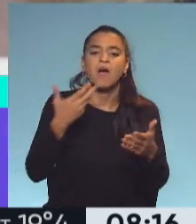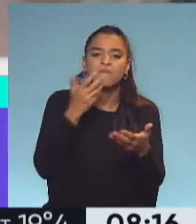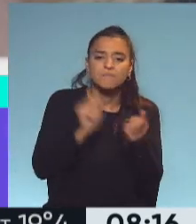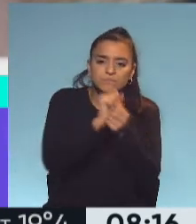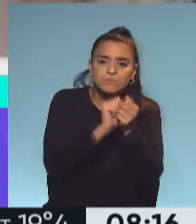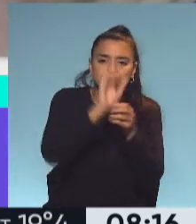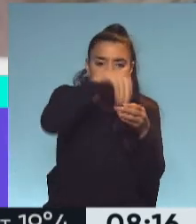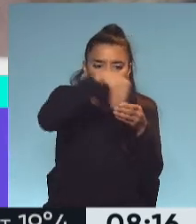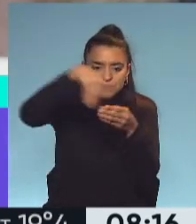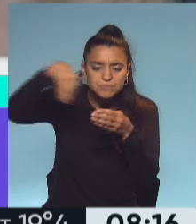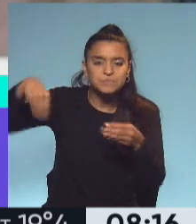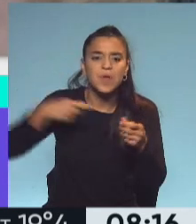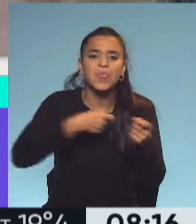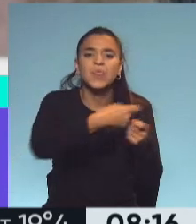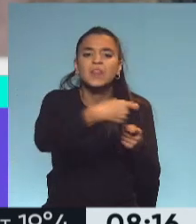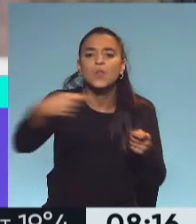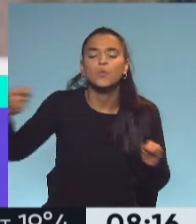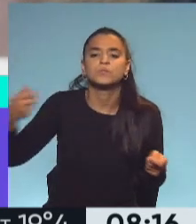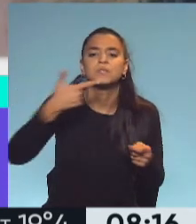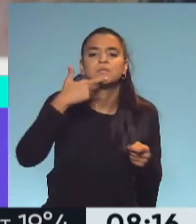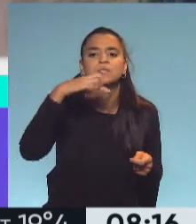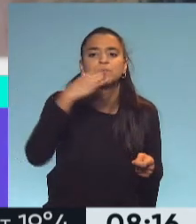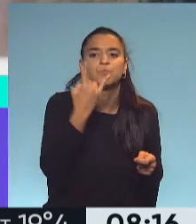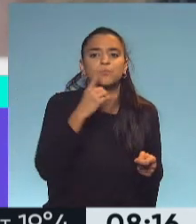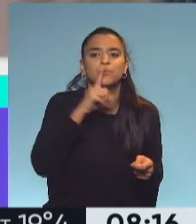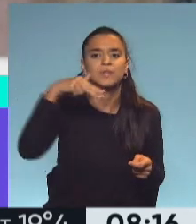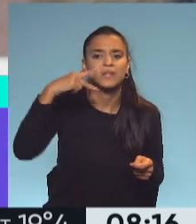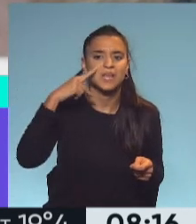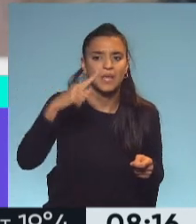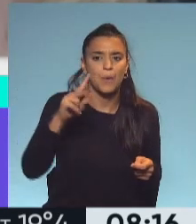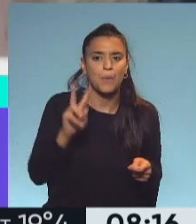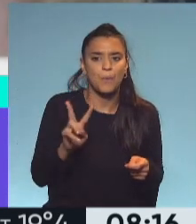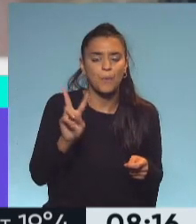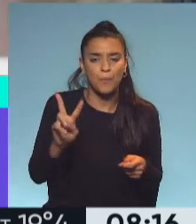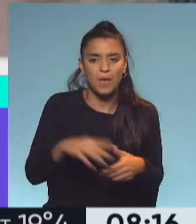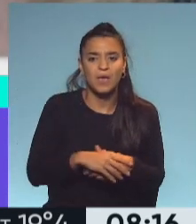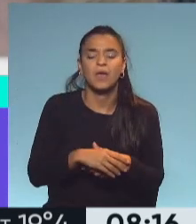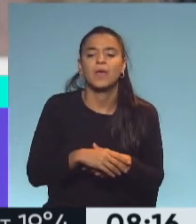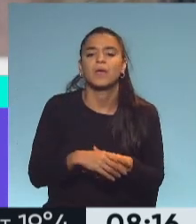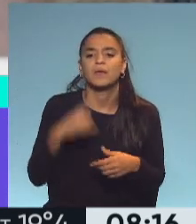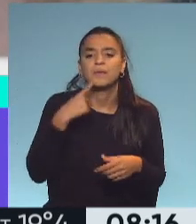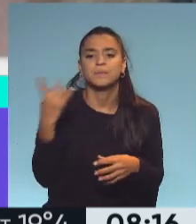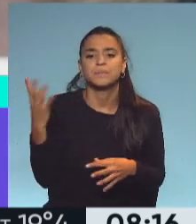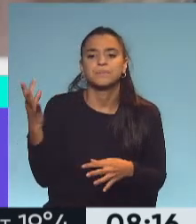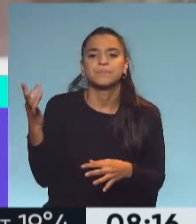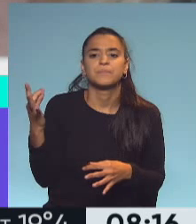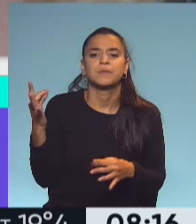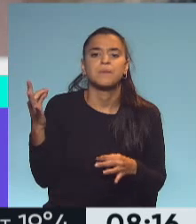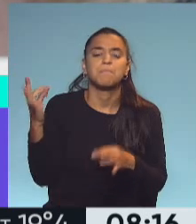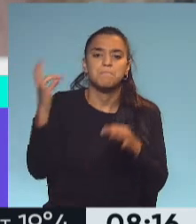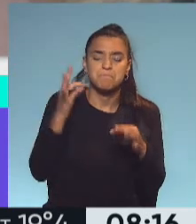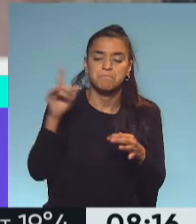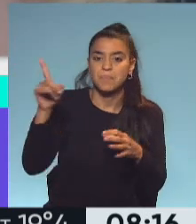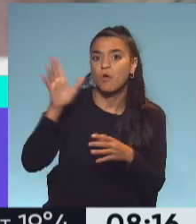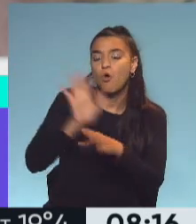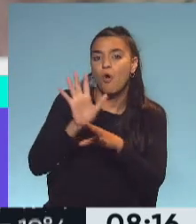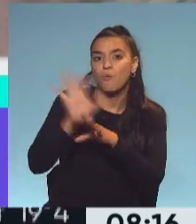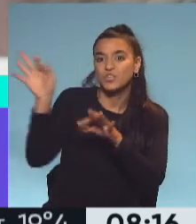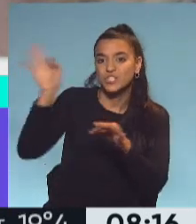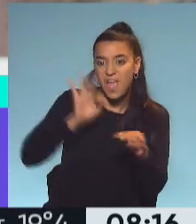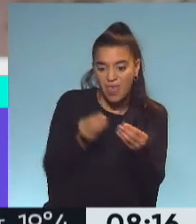el envasado y la distribución de la vacuna Sputnik V a través de la llegada del principio activo desde Rusia y